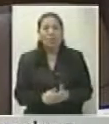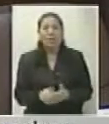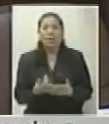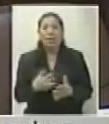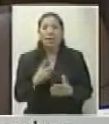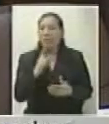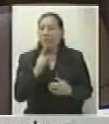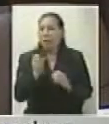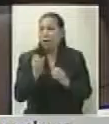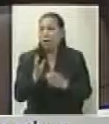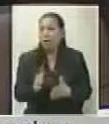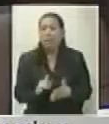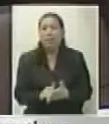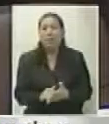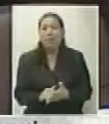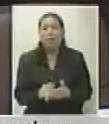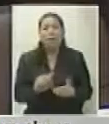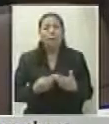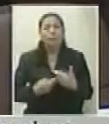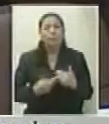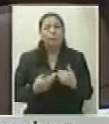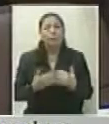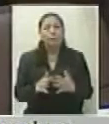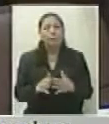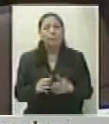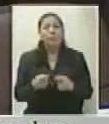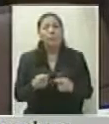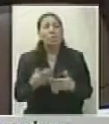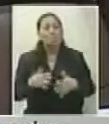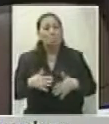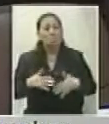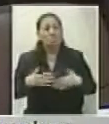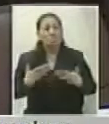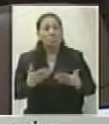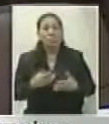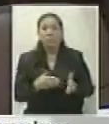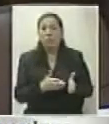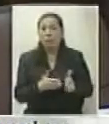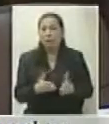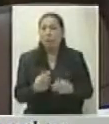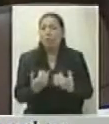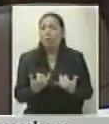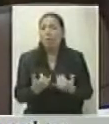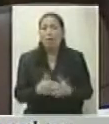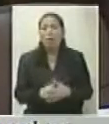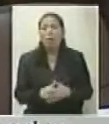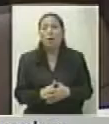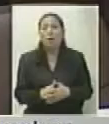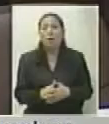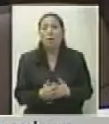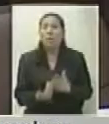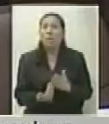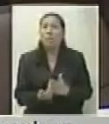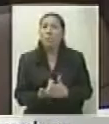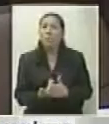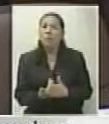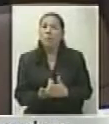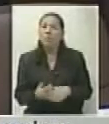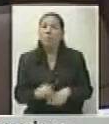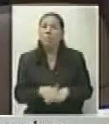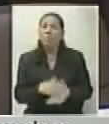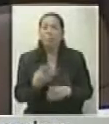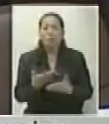ya fue condenada, que ya se rehabilitó, insisto, que pudo haber sido indultada, hoy en día aplicarle una nueva sanción